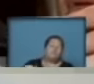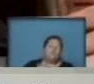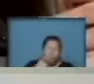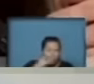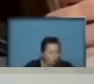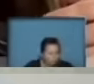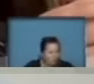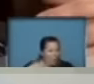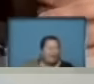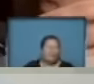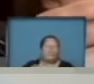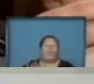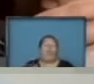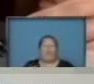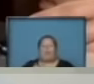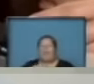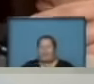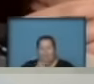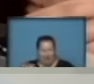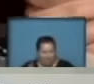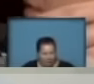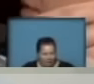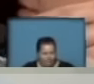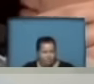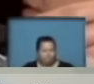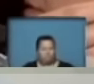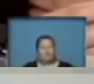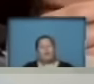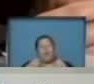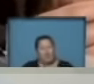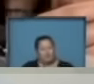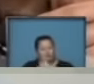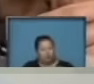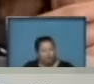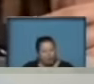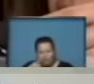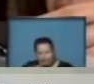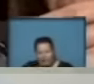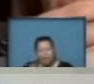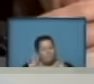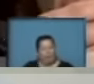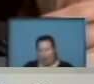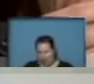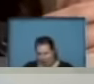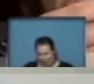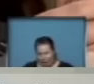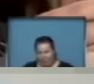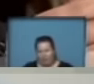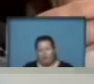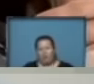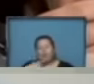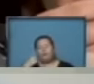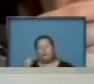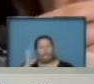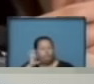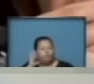que muestre que tengamos una cosa que no sea lo correcto. Ha comenzado el escrutinio definitivo, no se va a detener. Se escuchan